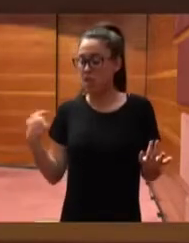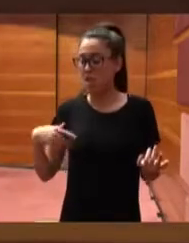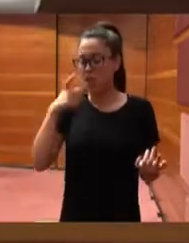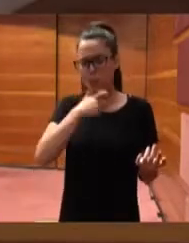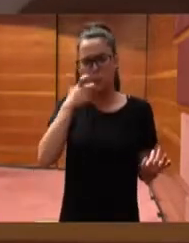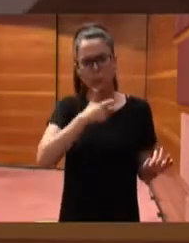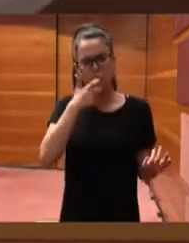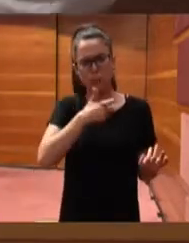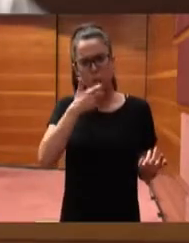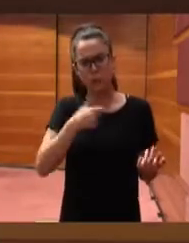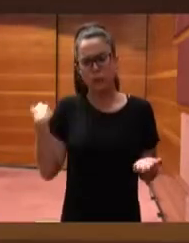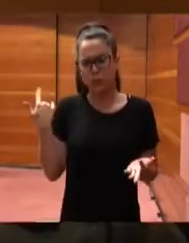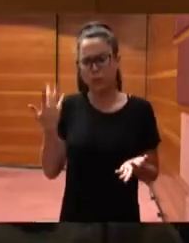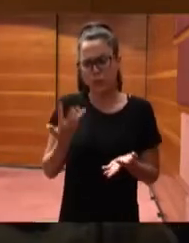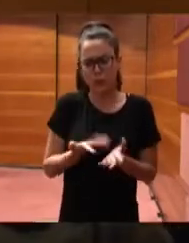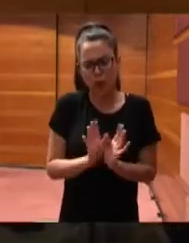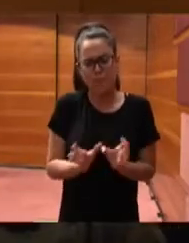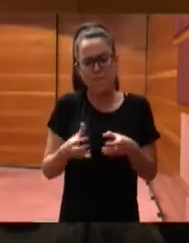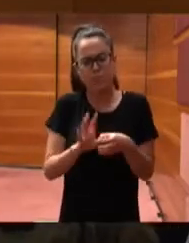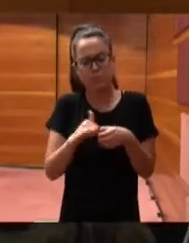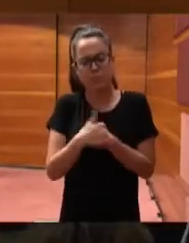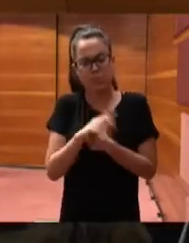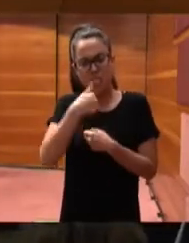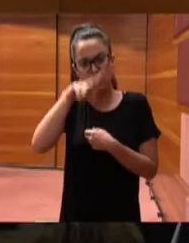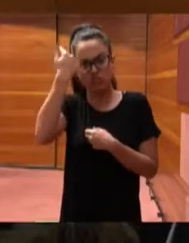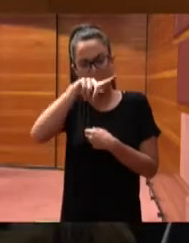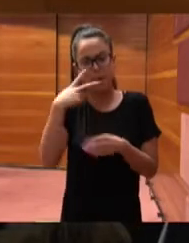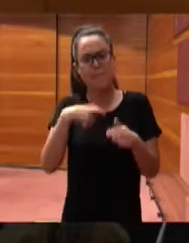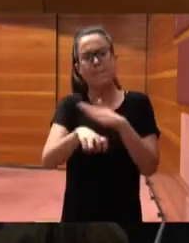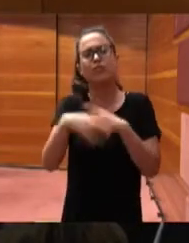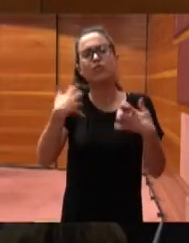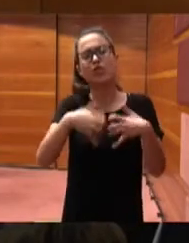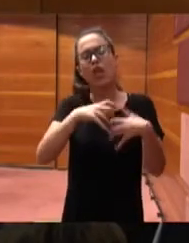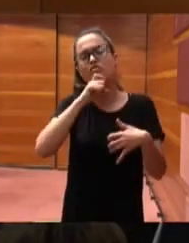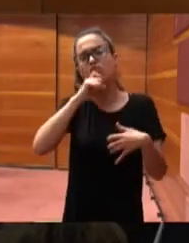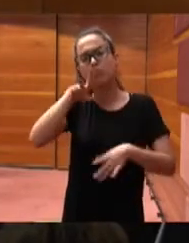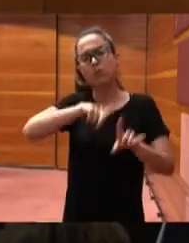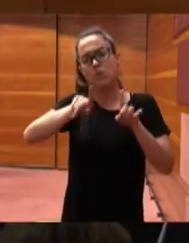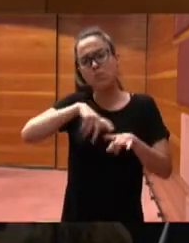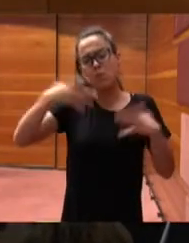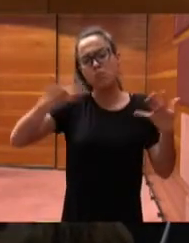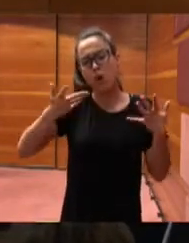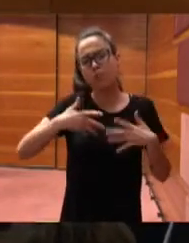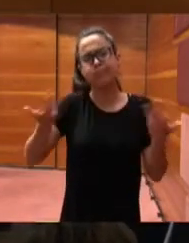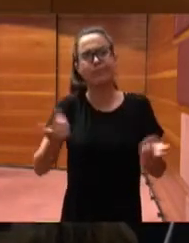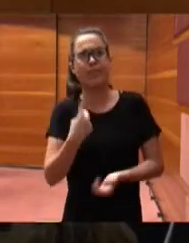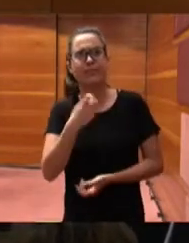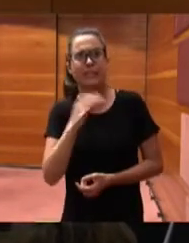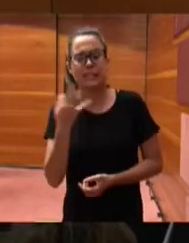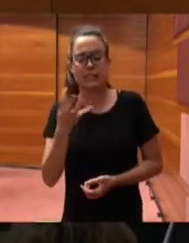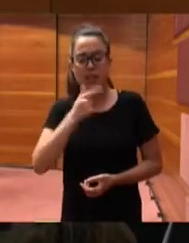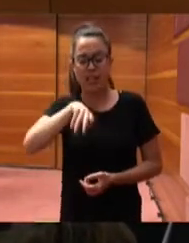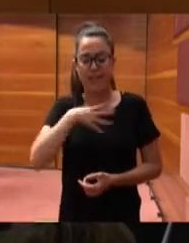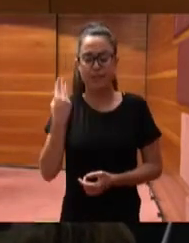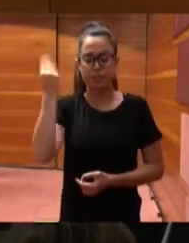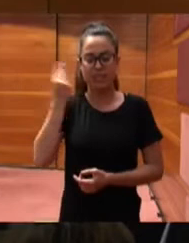aprendido mucho de cómo funcionaba el metro, y esos toman decisiones sobre las partes más importantes del servicio. Al que se le ocurrió que tenía que haber metros